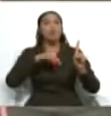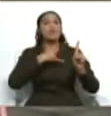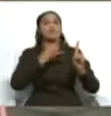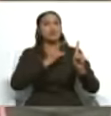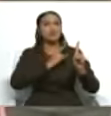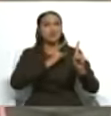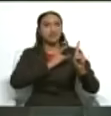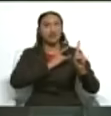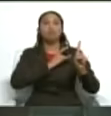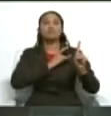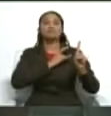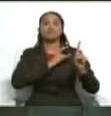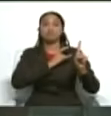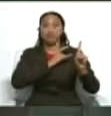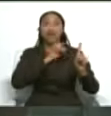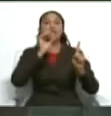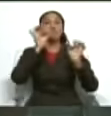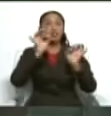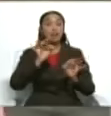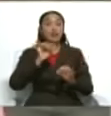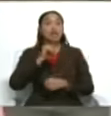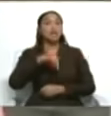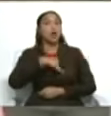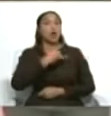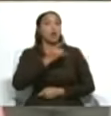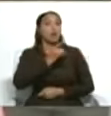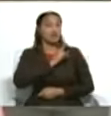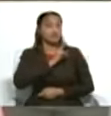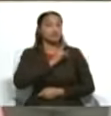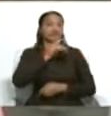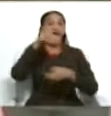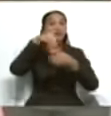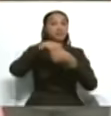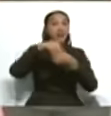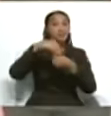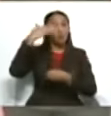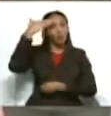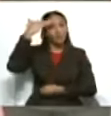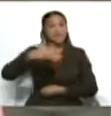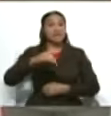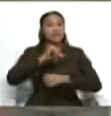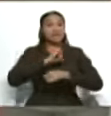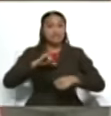Tenemos tremenda universidad. No es porque yo me quiera arrogar